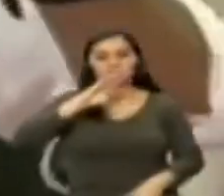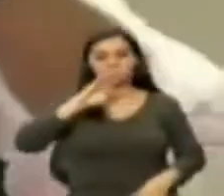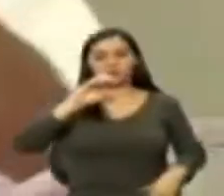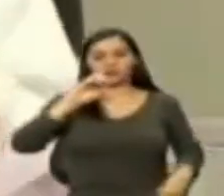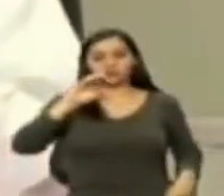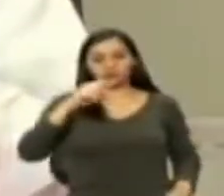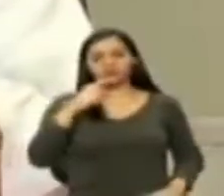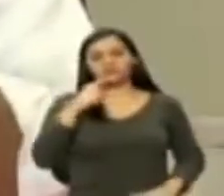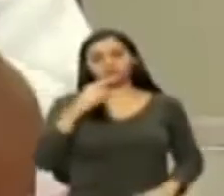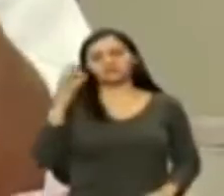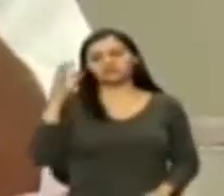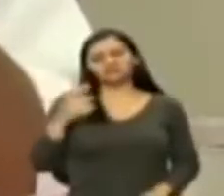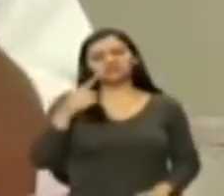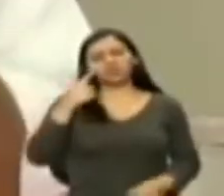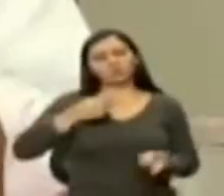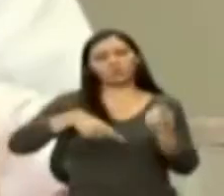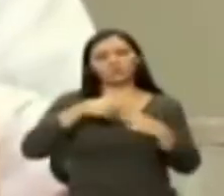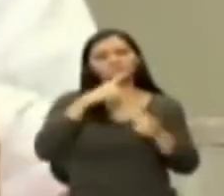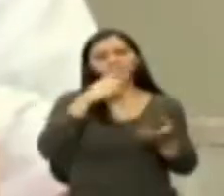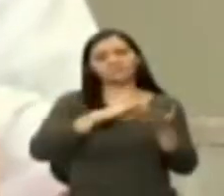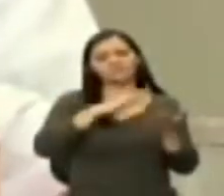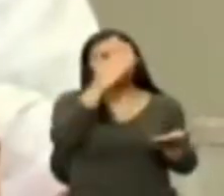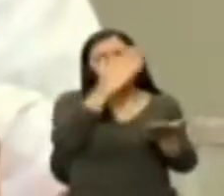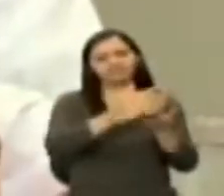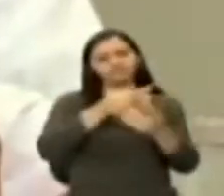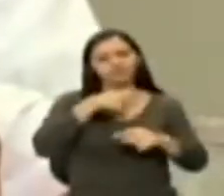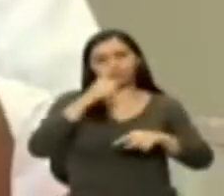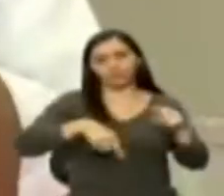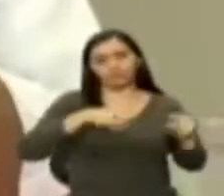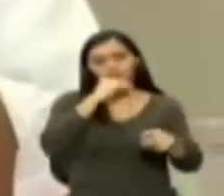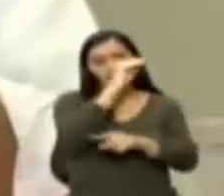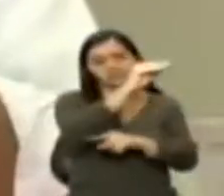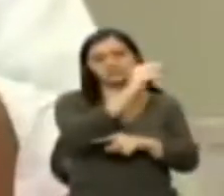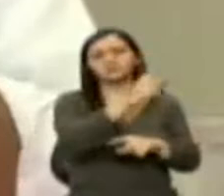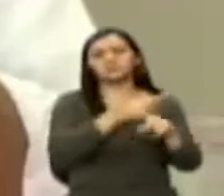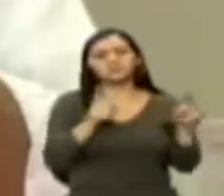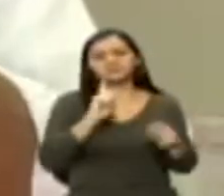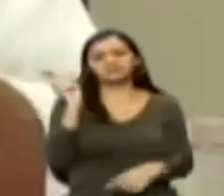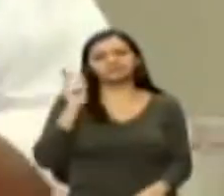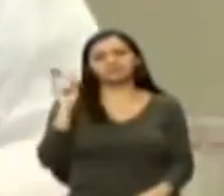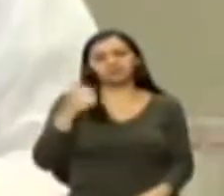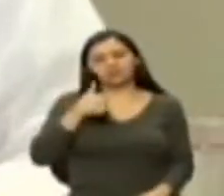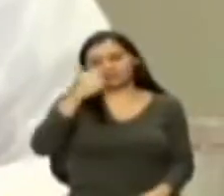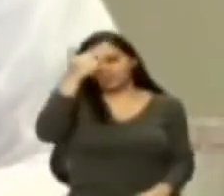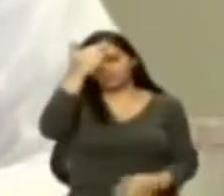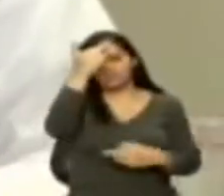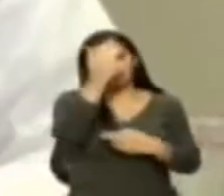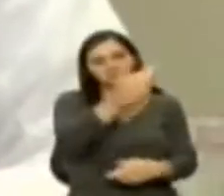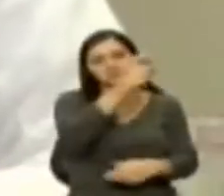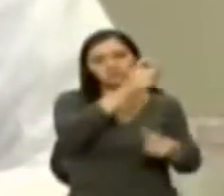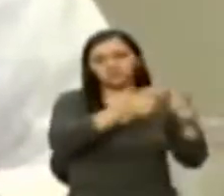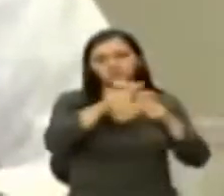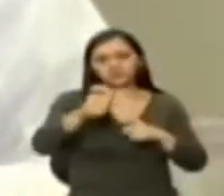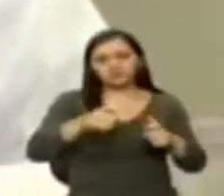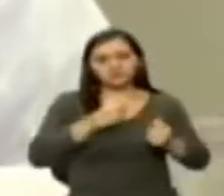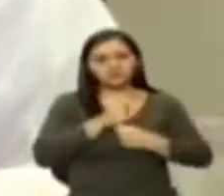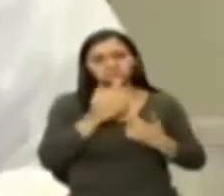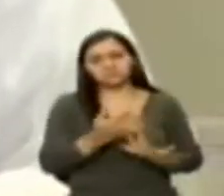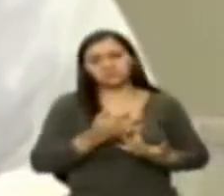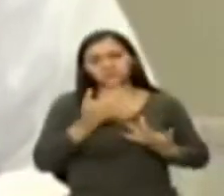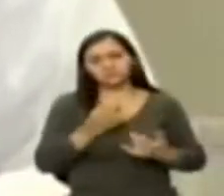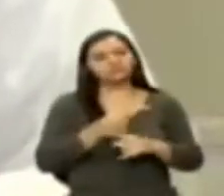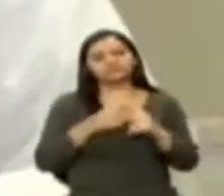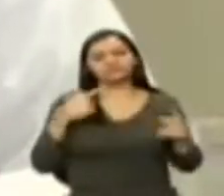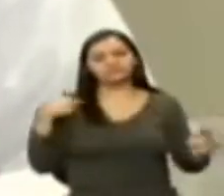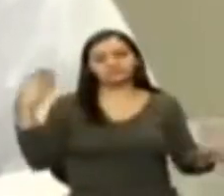sido regresar y decir no puedo llegar por mal tiempo, pero sabía el cariño y entusiasmo con que me esperaba la gente allá y también, tengo que serles